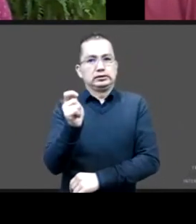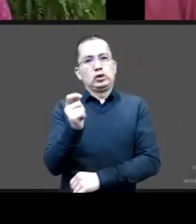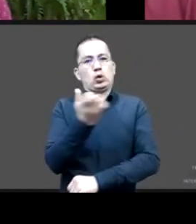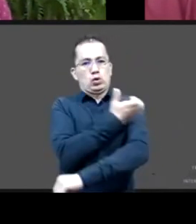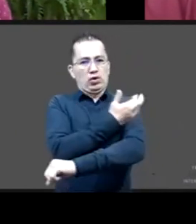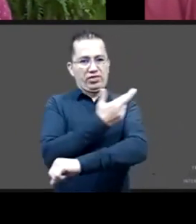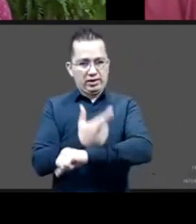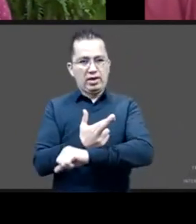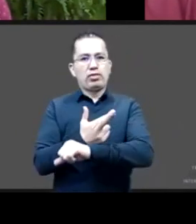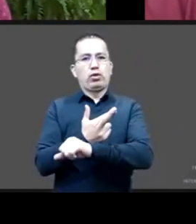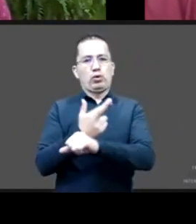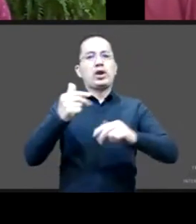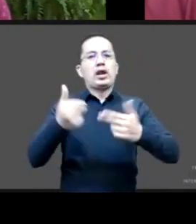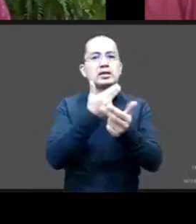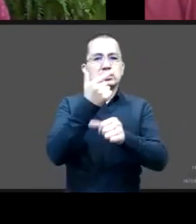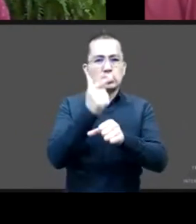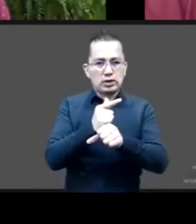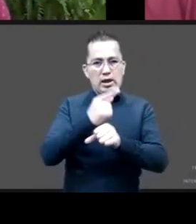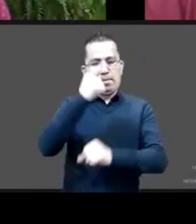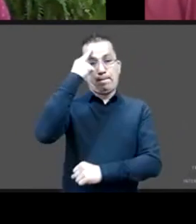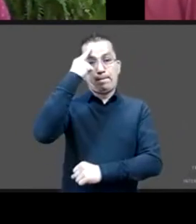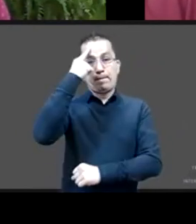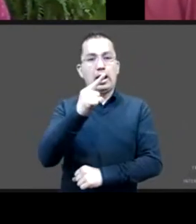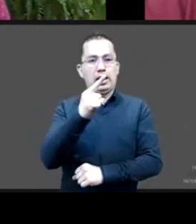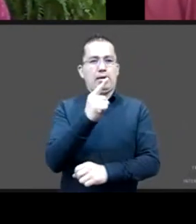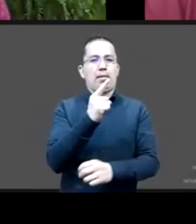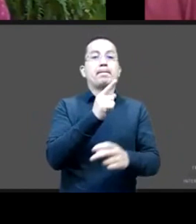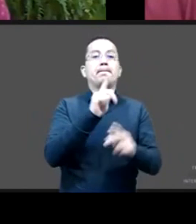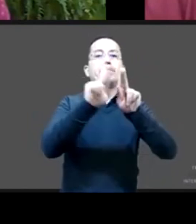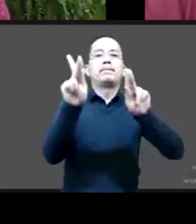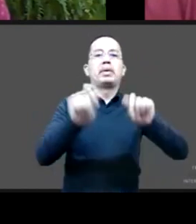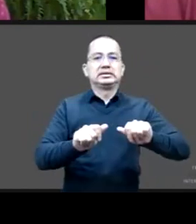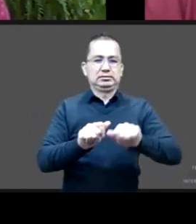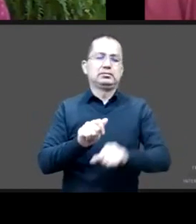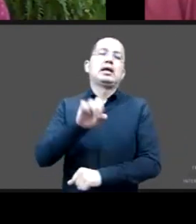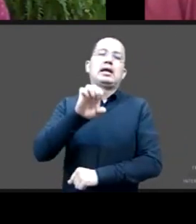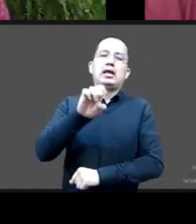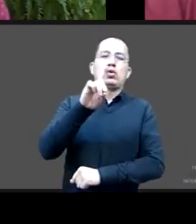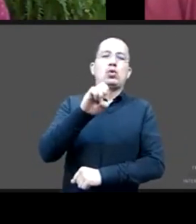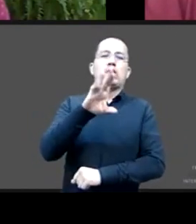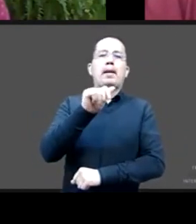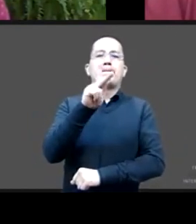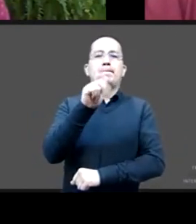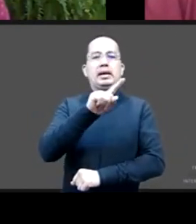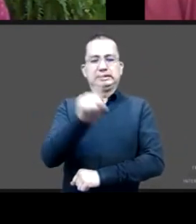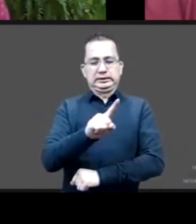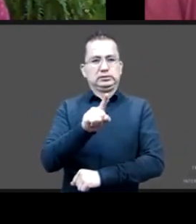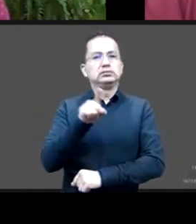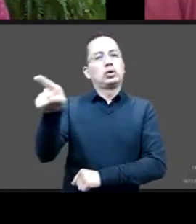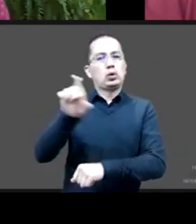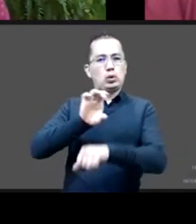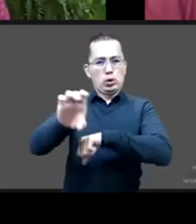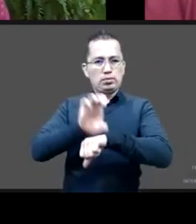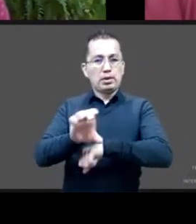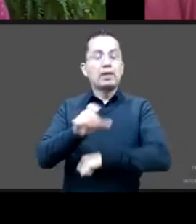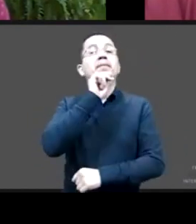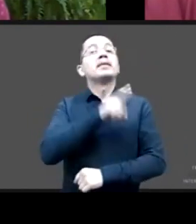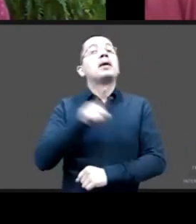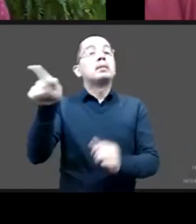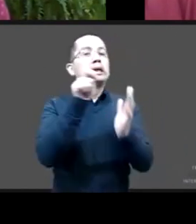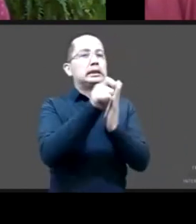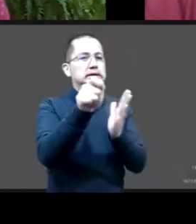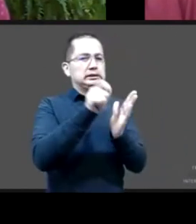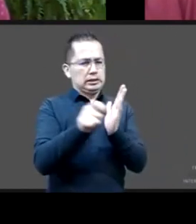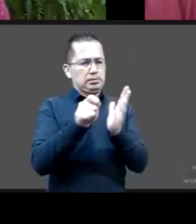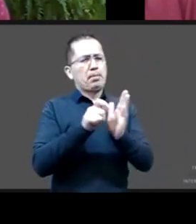se llama Educapaz en Colombia. Es también columnista especializado en educación en el diario El Tiempo y